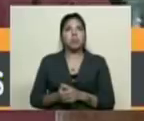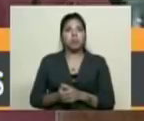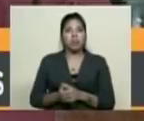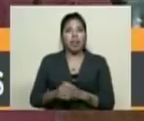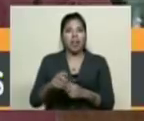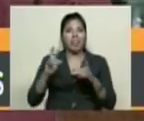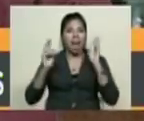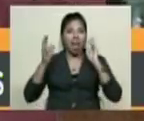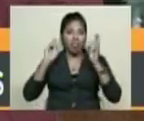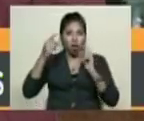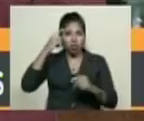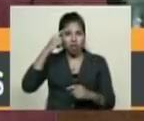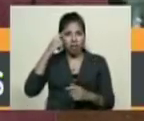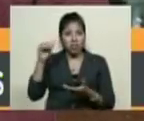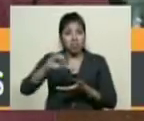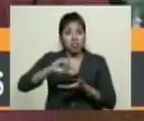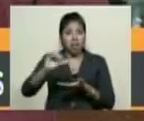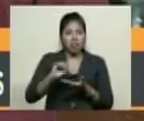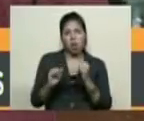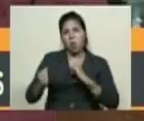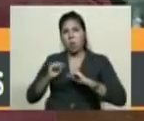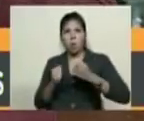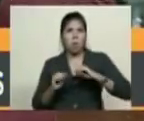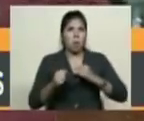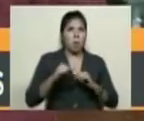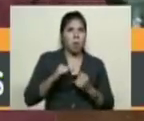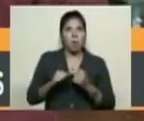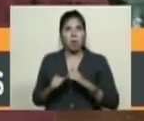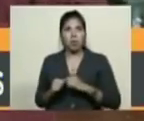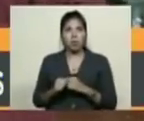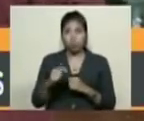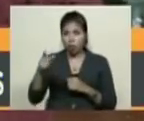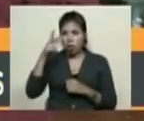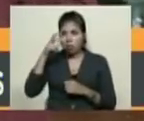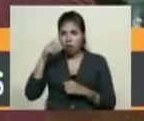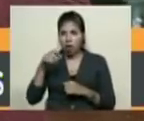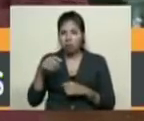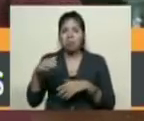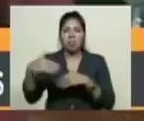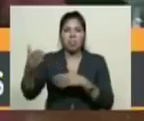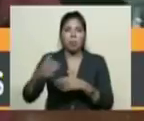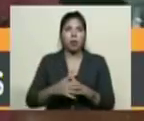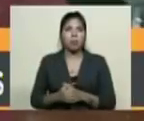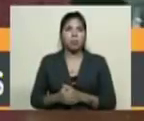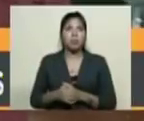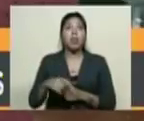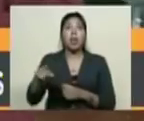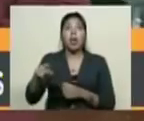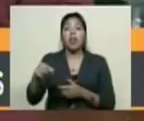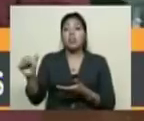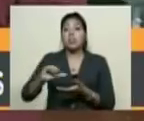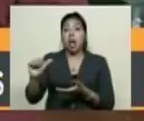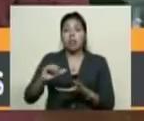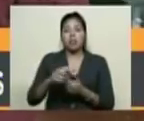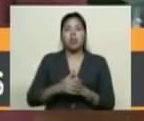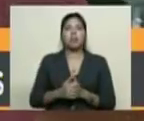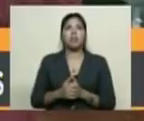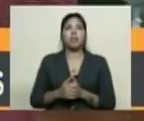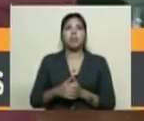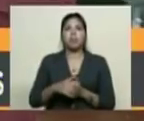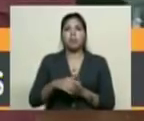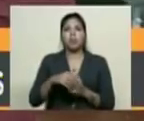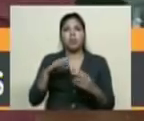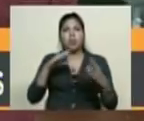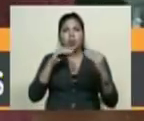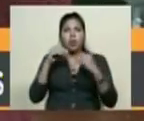102.3, Salsa Caribe, ¿ustedes la han escuchado? Ahora la escucho. Y había unos muchachos ahí que decían algo que es cierto. Hoy